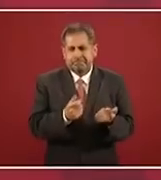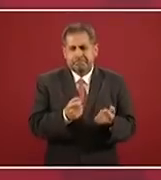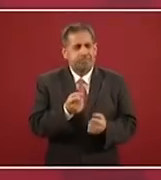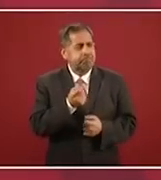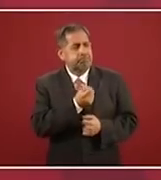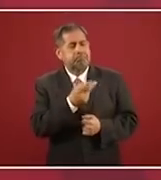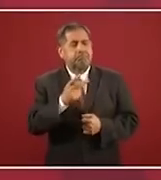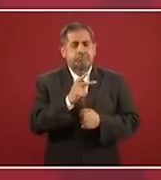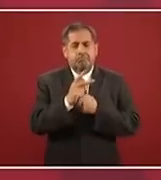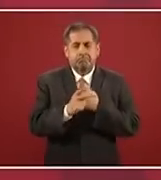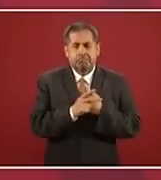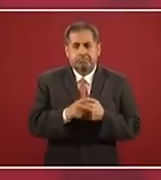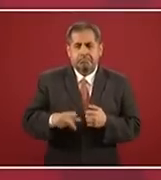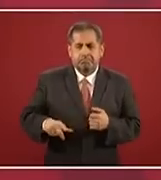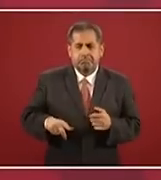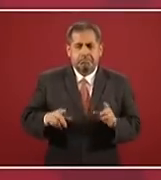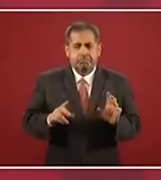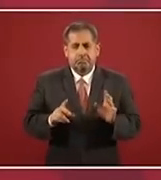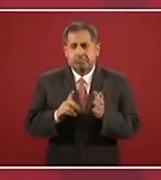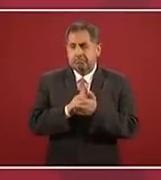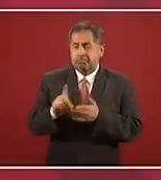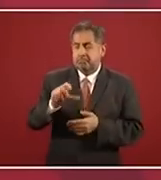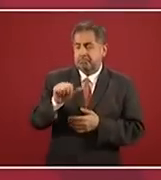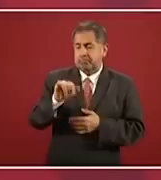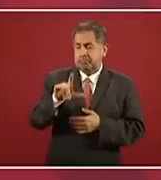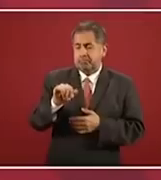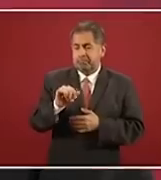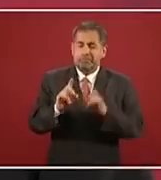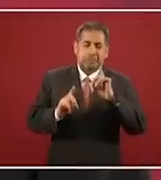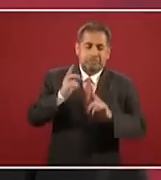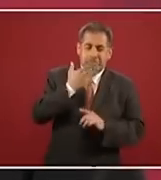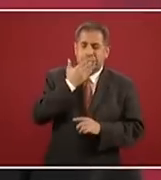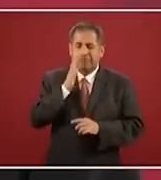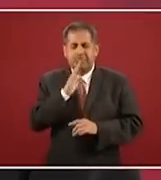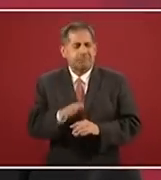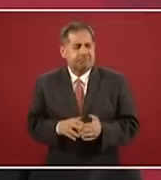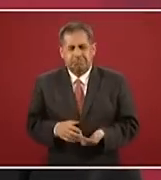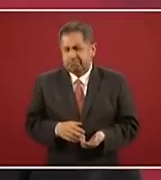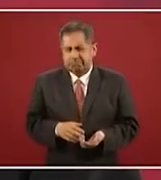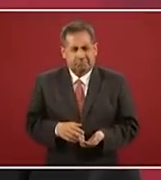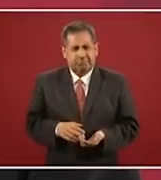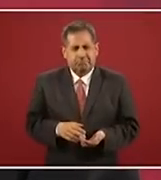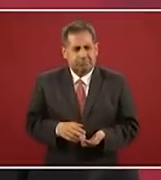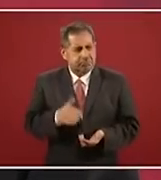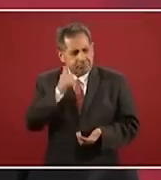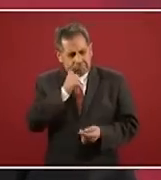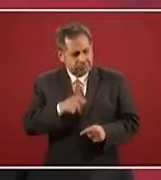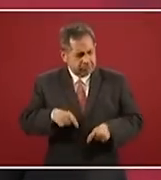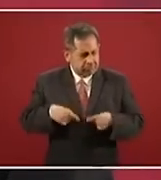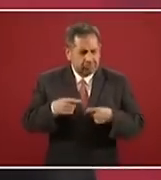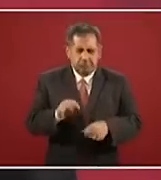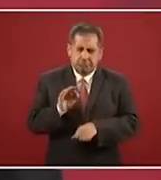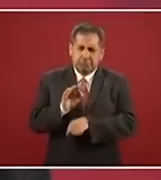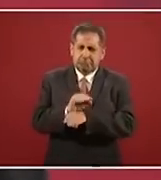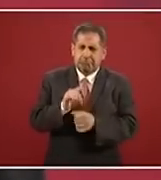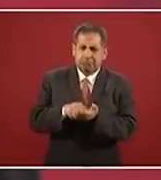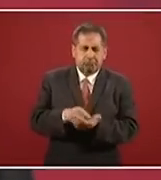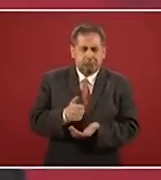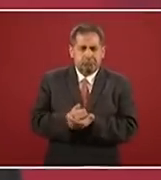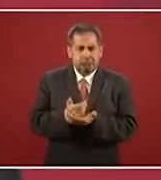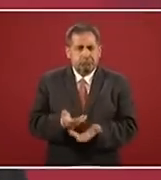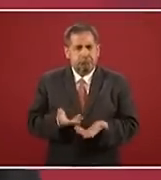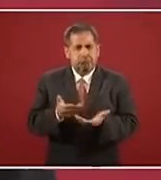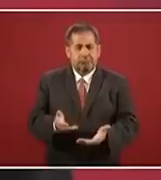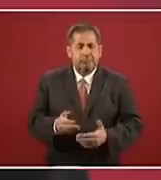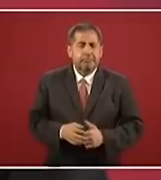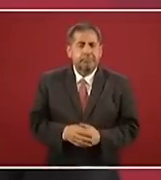gobiernos se atreven a poner en tela de juicio el derecho a decirlo te dicen mucho de quienes lo promueven ponerlo en